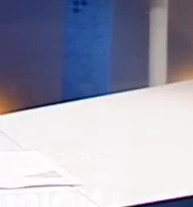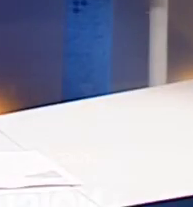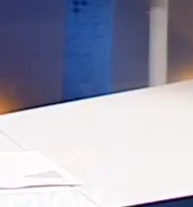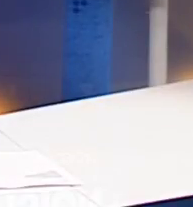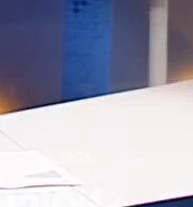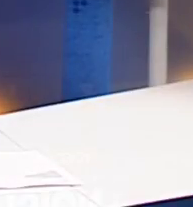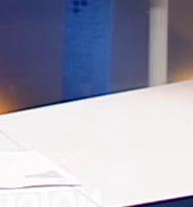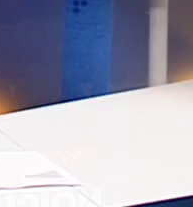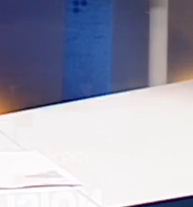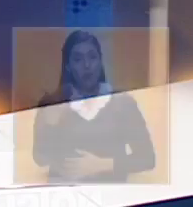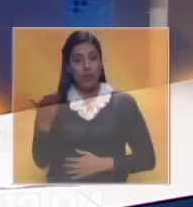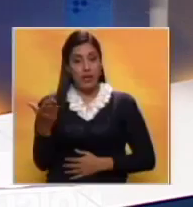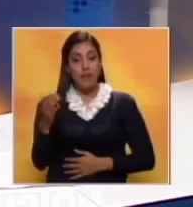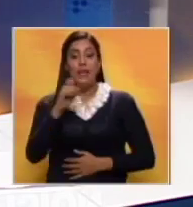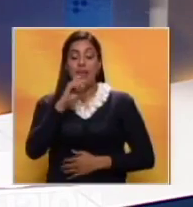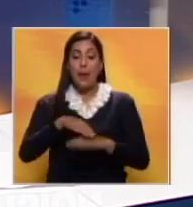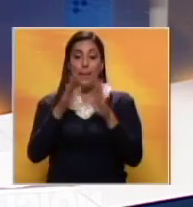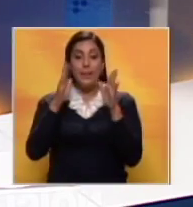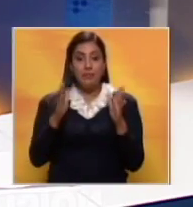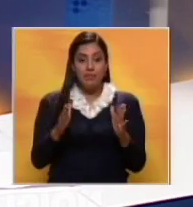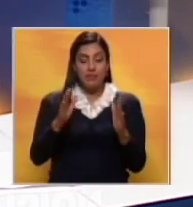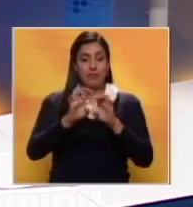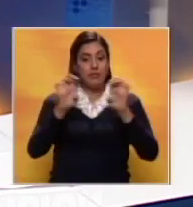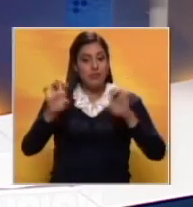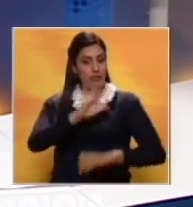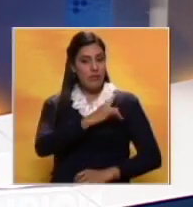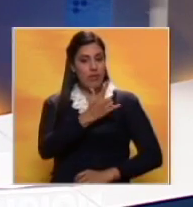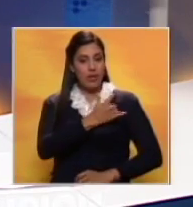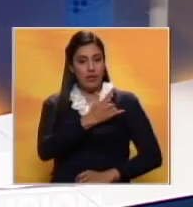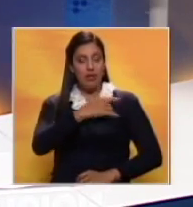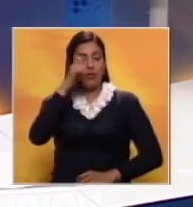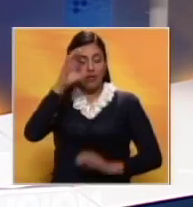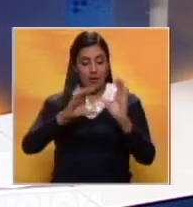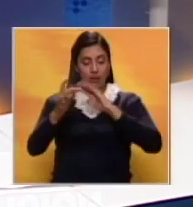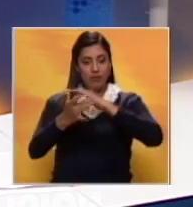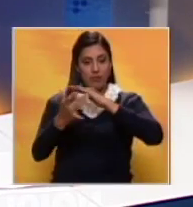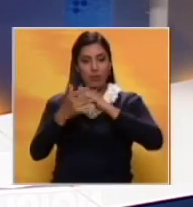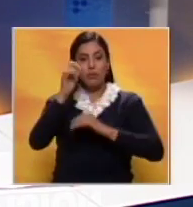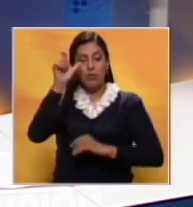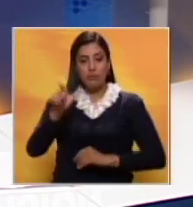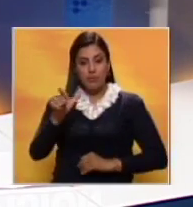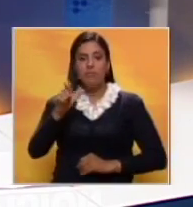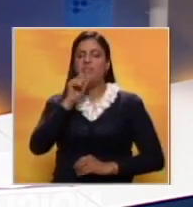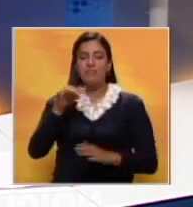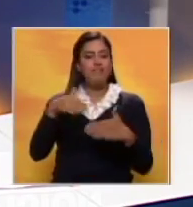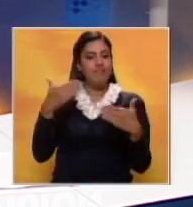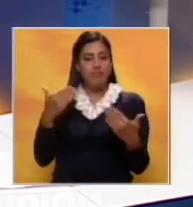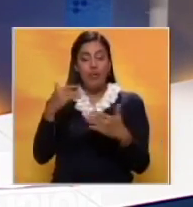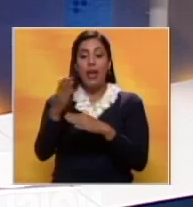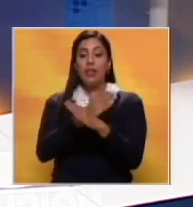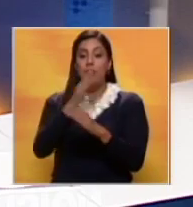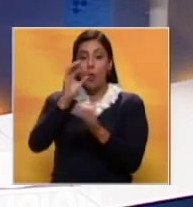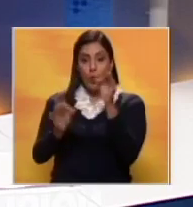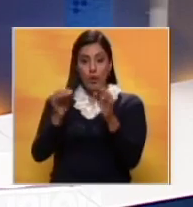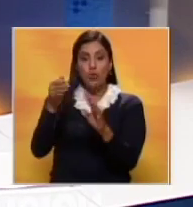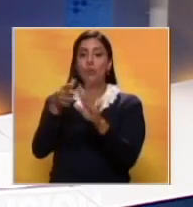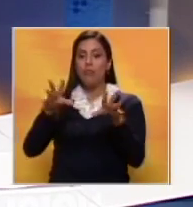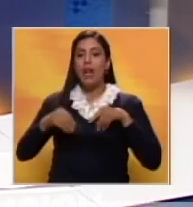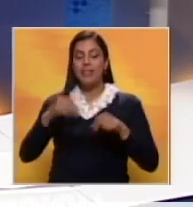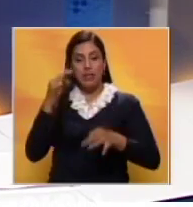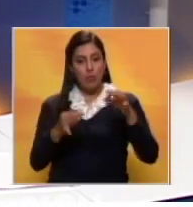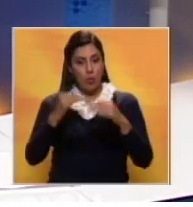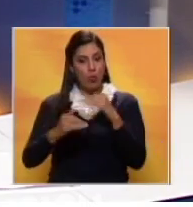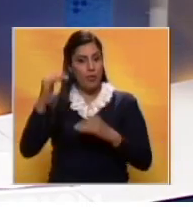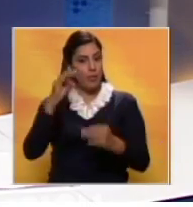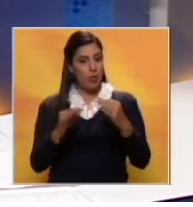Amigos, continuamos con las informaciones. El ministro de Educación Universitaria, Ciencia y Tecnología, Ugbel Roa, aseguró que el antejuicio de mérito admitido por el